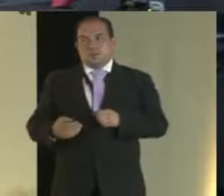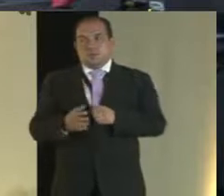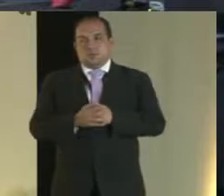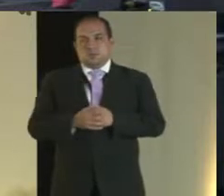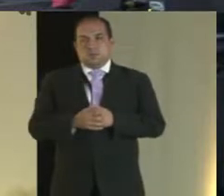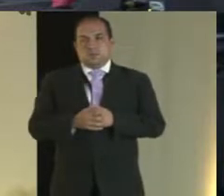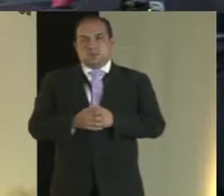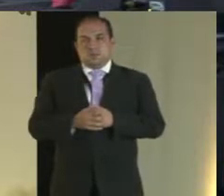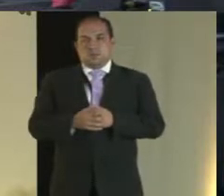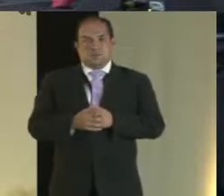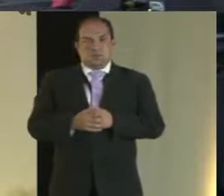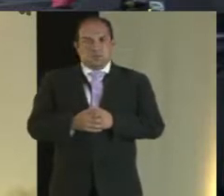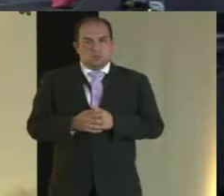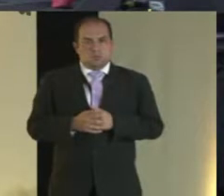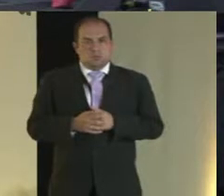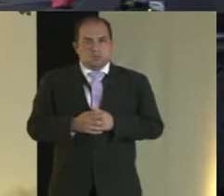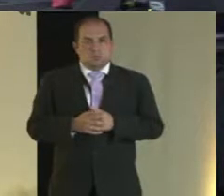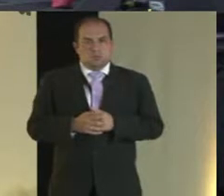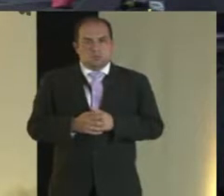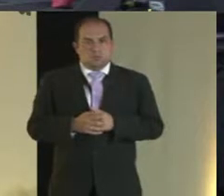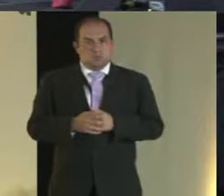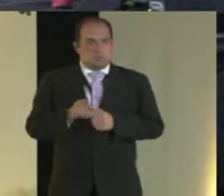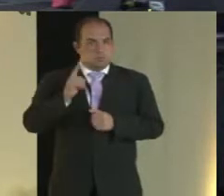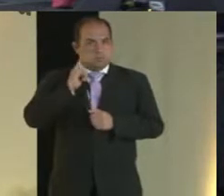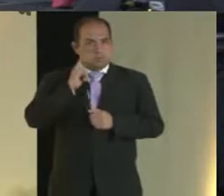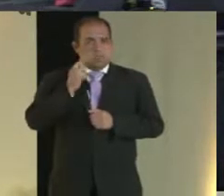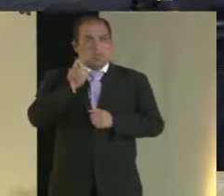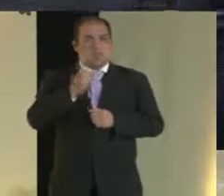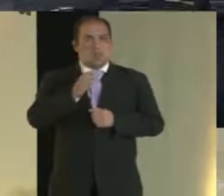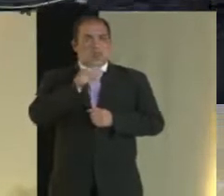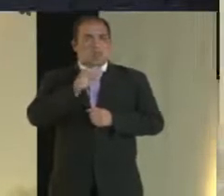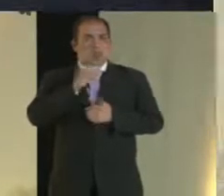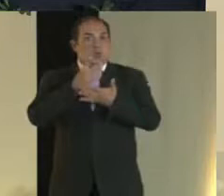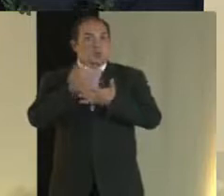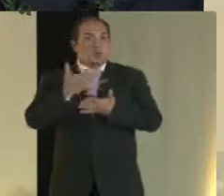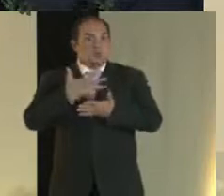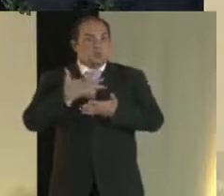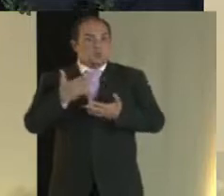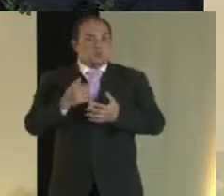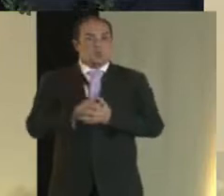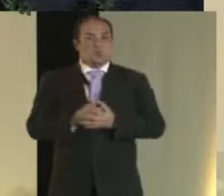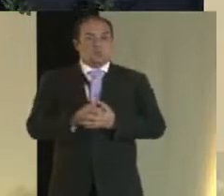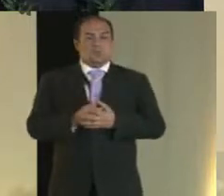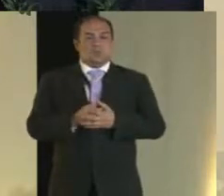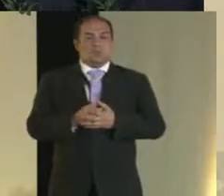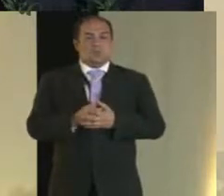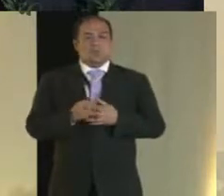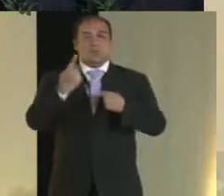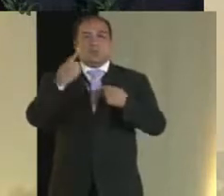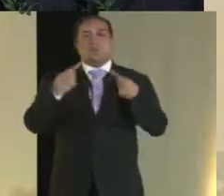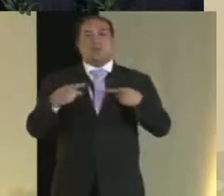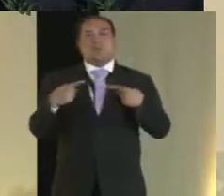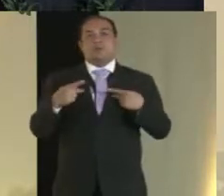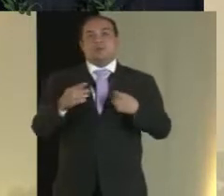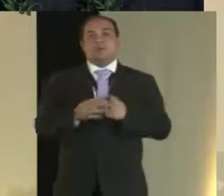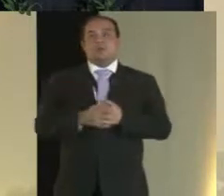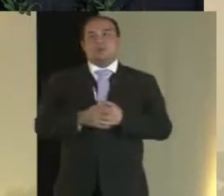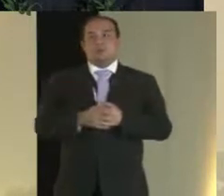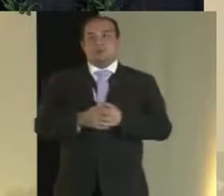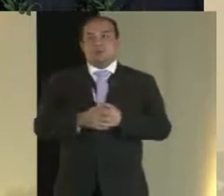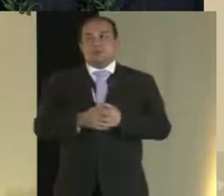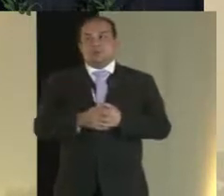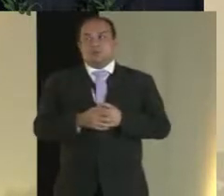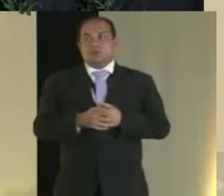para presidente del único. Esto fue muy curioso porque nada más apareció un candidato,